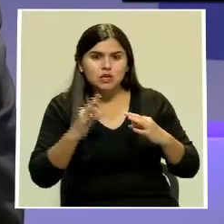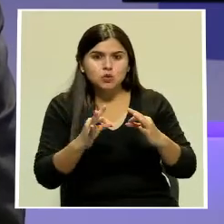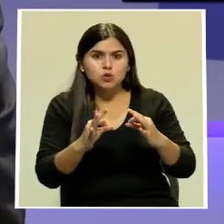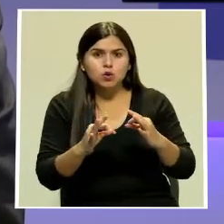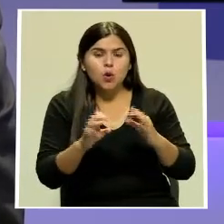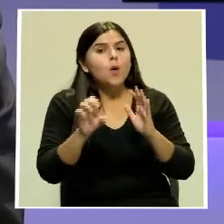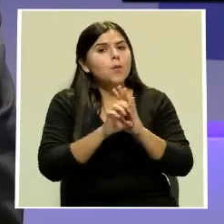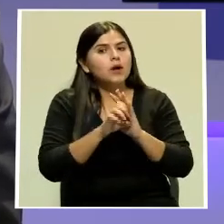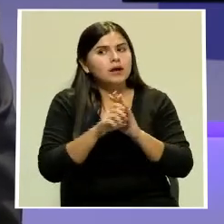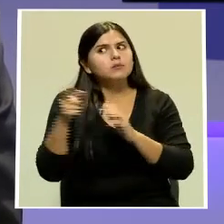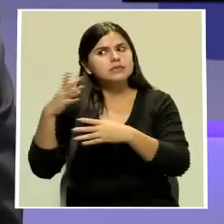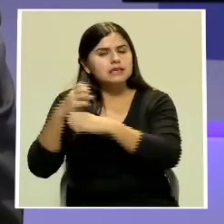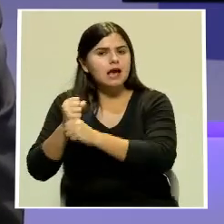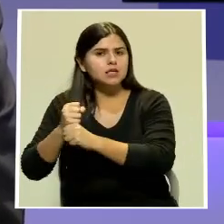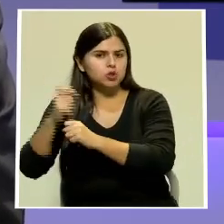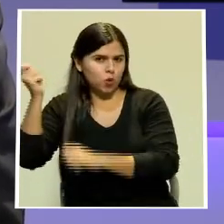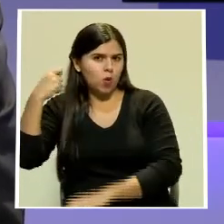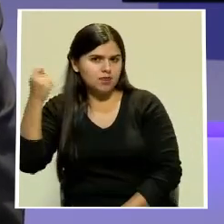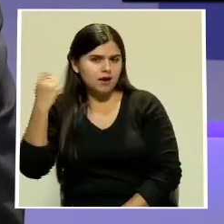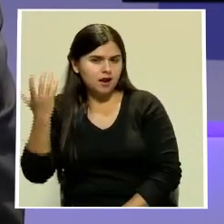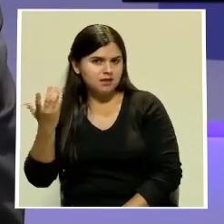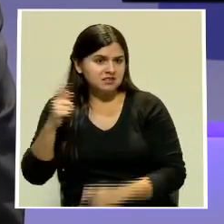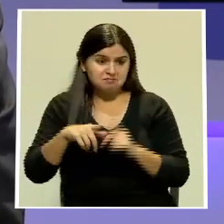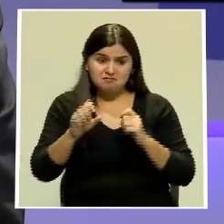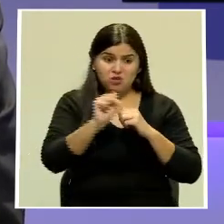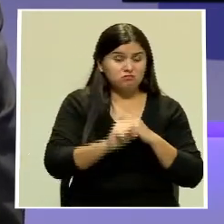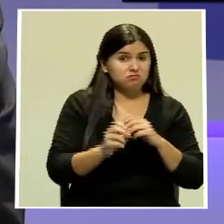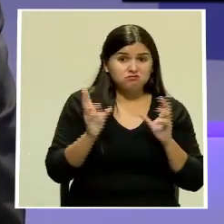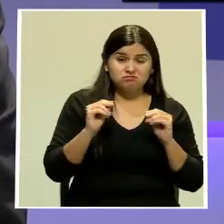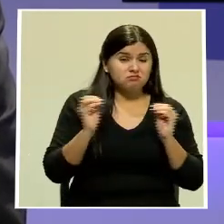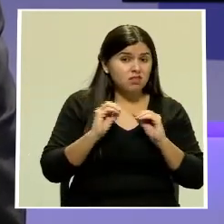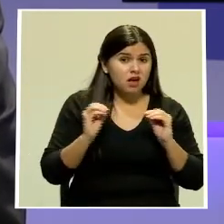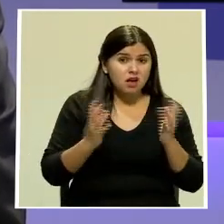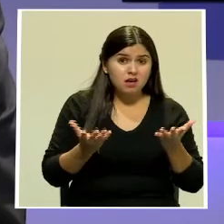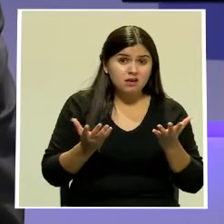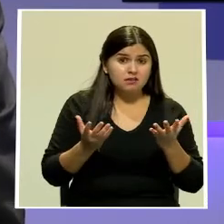hecho en Guanacaste, por ejemplo. Me parece que ir